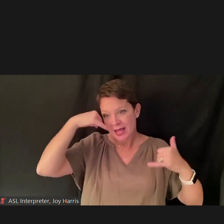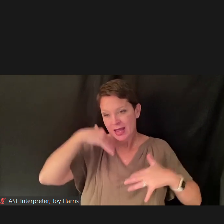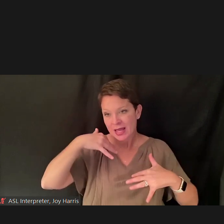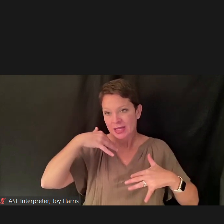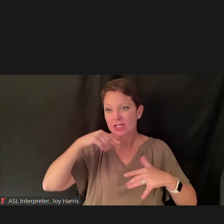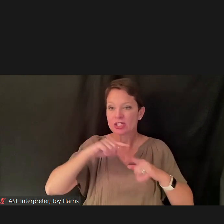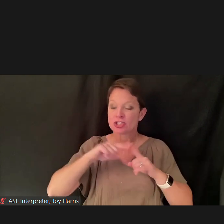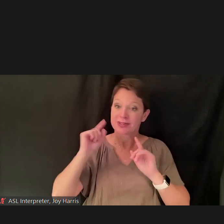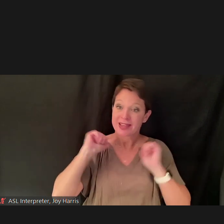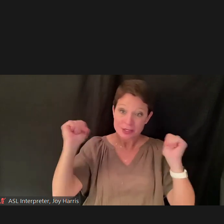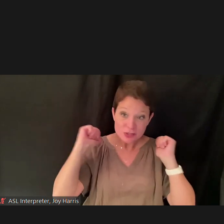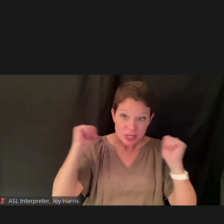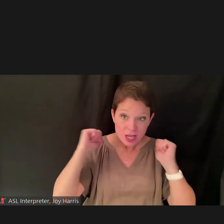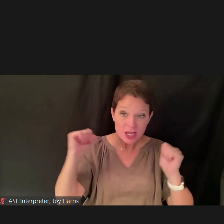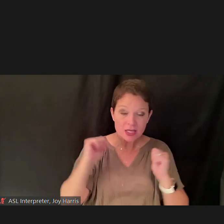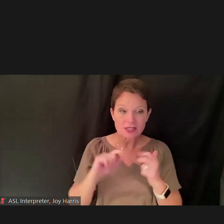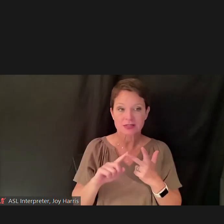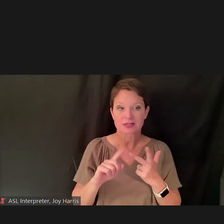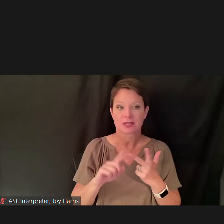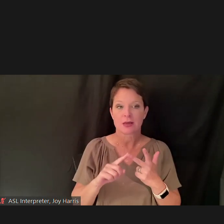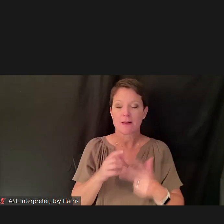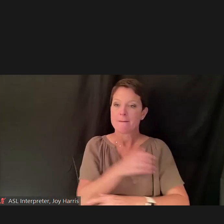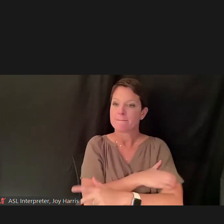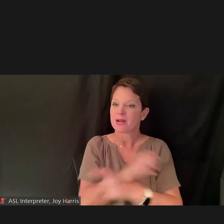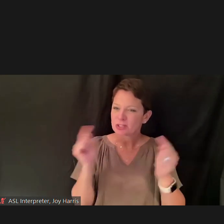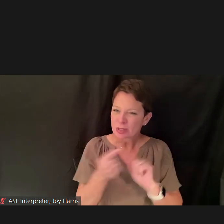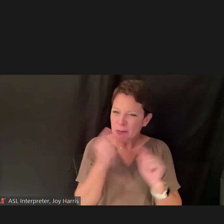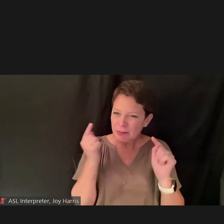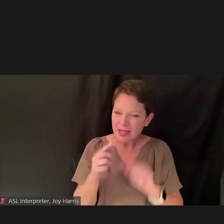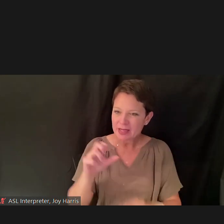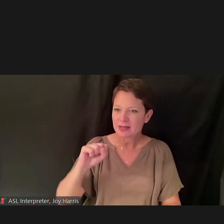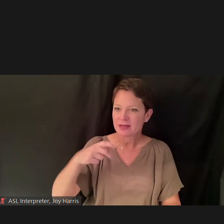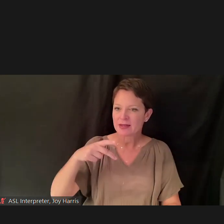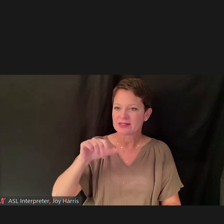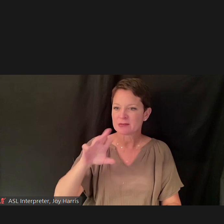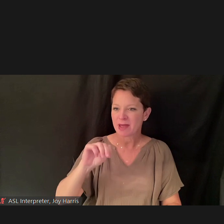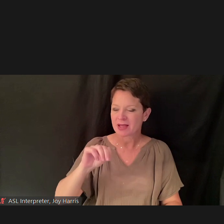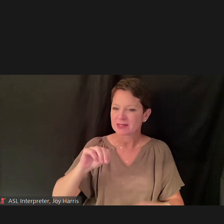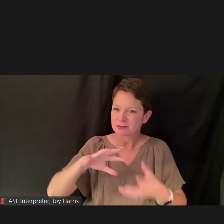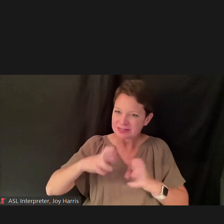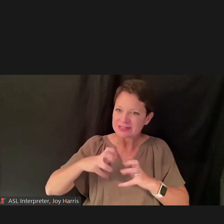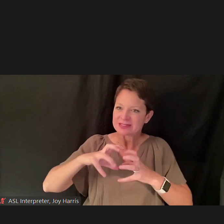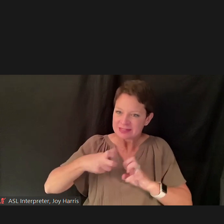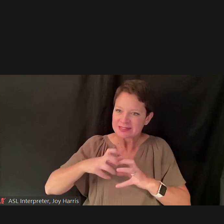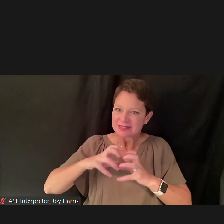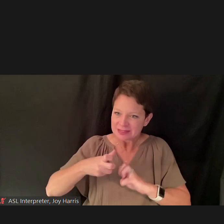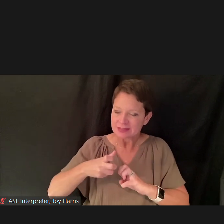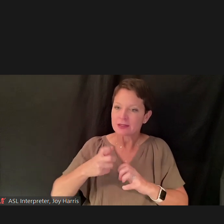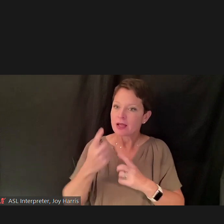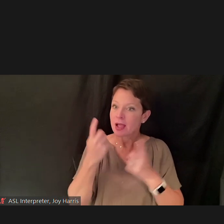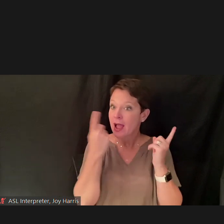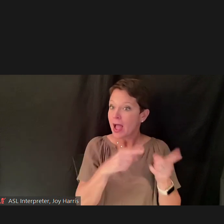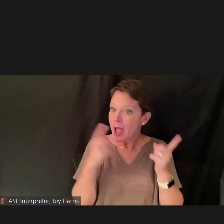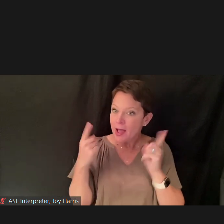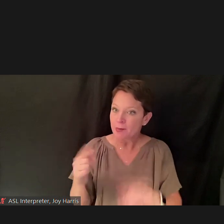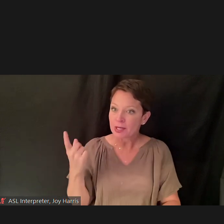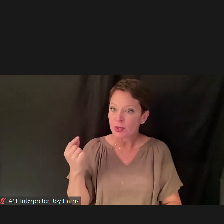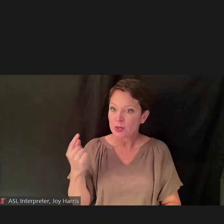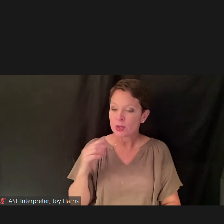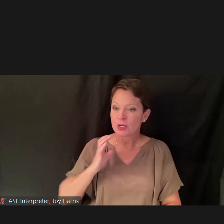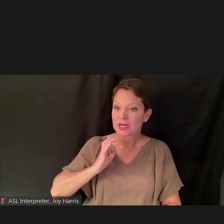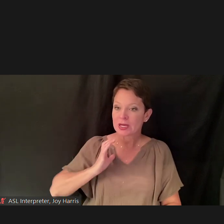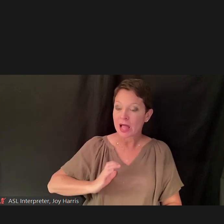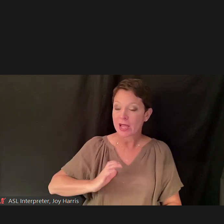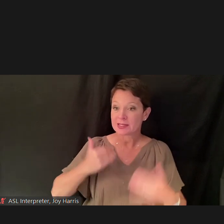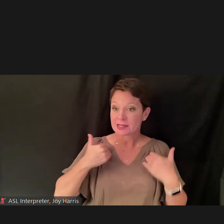calor. Sudoración intensa, espasmos musculares dolorosos.